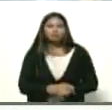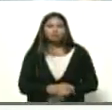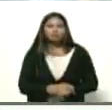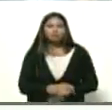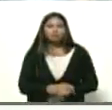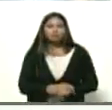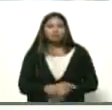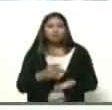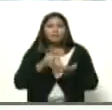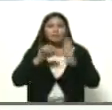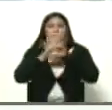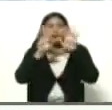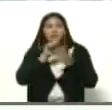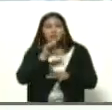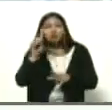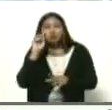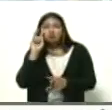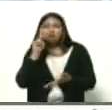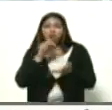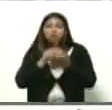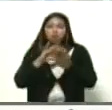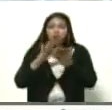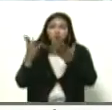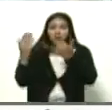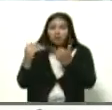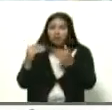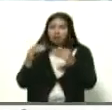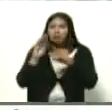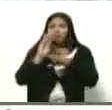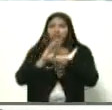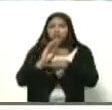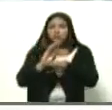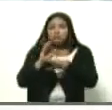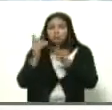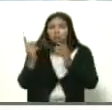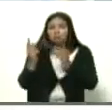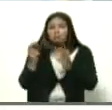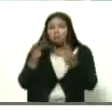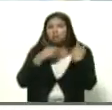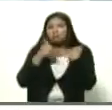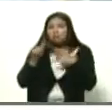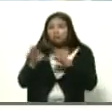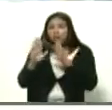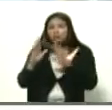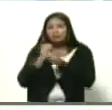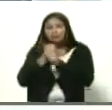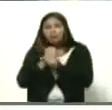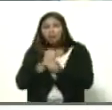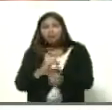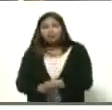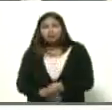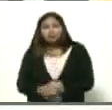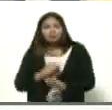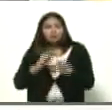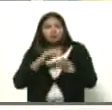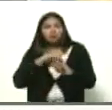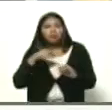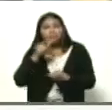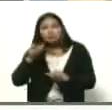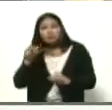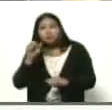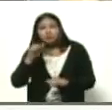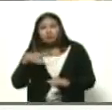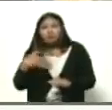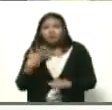La mañana del 11 estuve aquí porque yo venía a cubrir mi pauta. Y te digo lo siguiente, ya nuestra gente sabía que podía